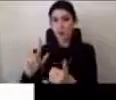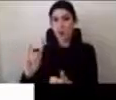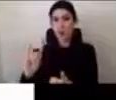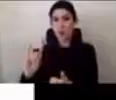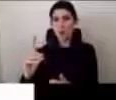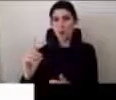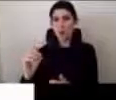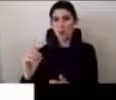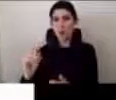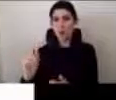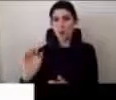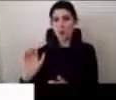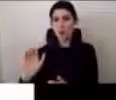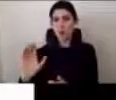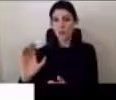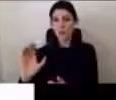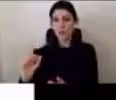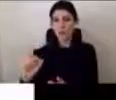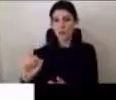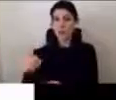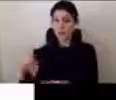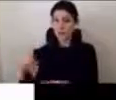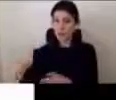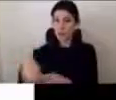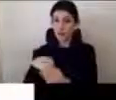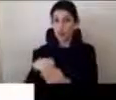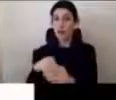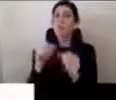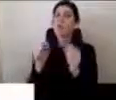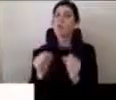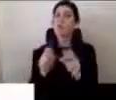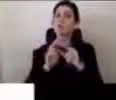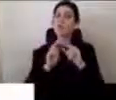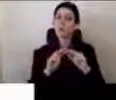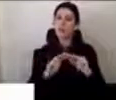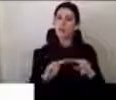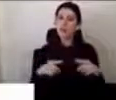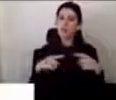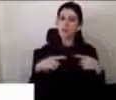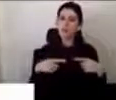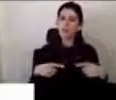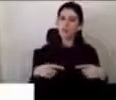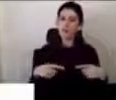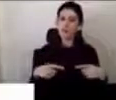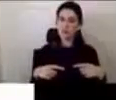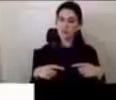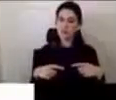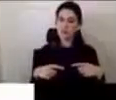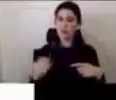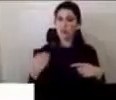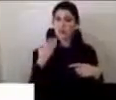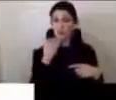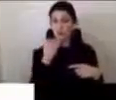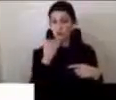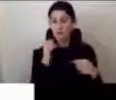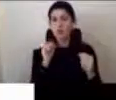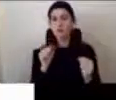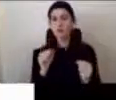actividad de recreación, pueden estimular momentos de relajo y distensión. Y además, se pueden